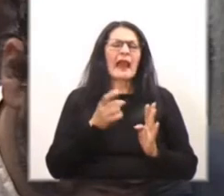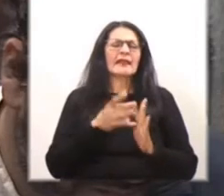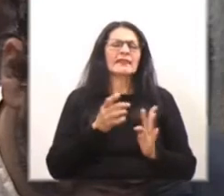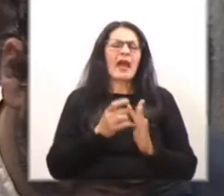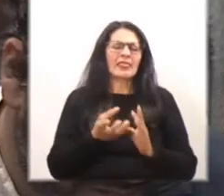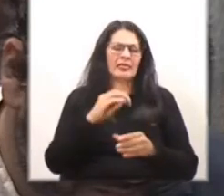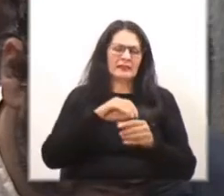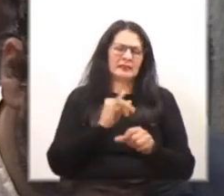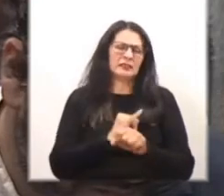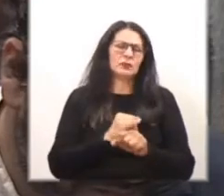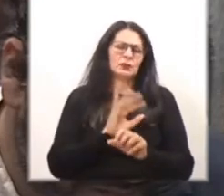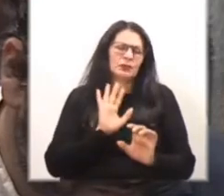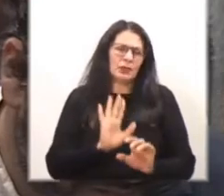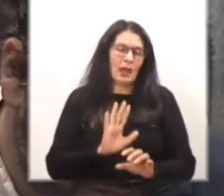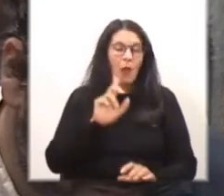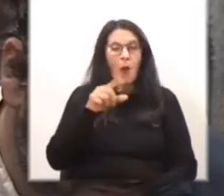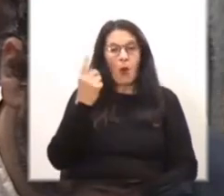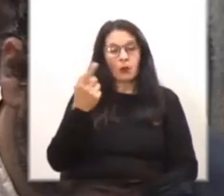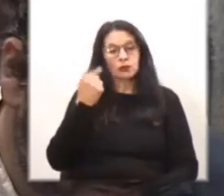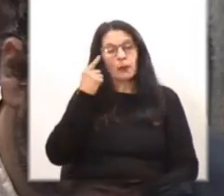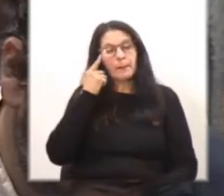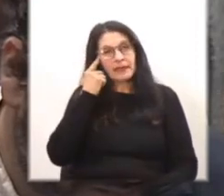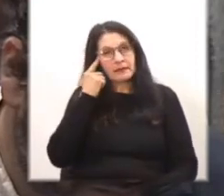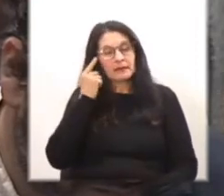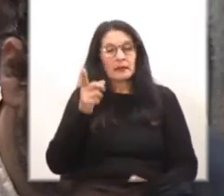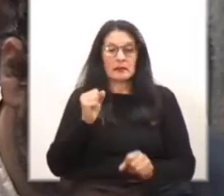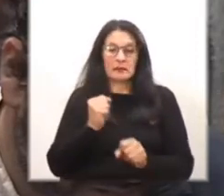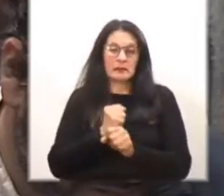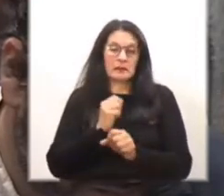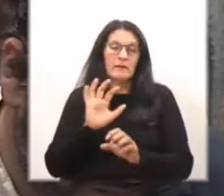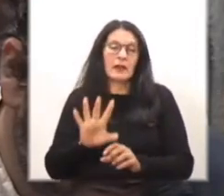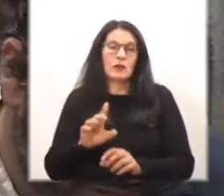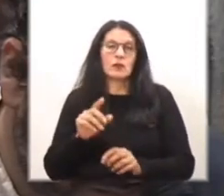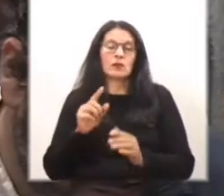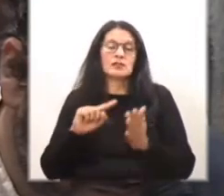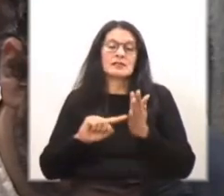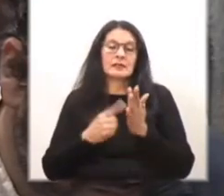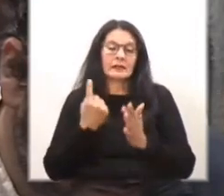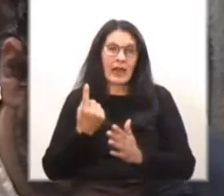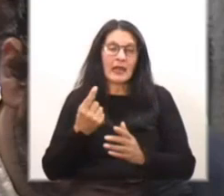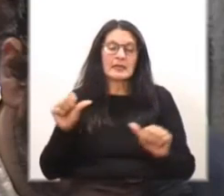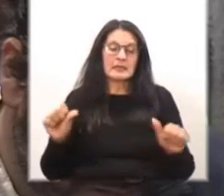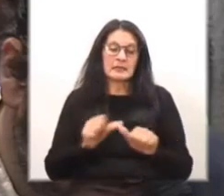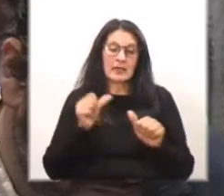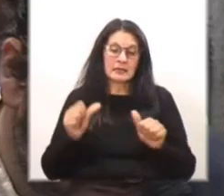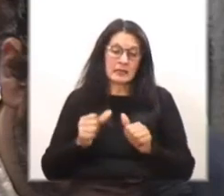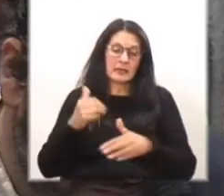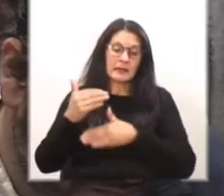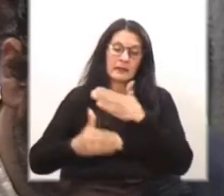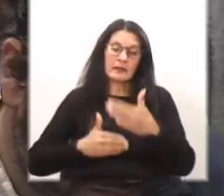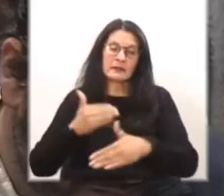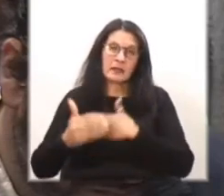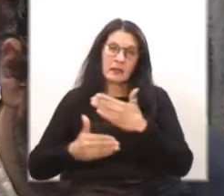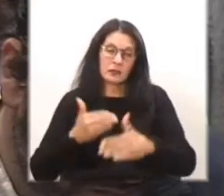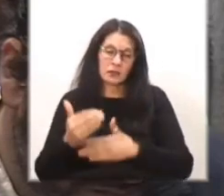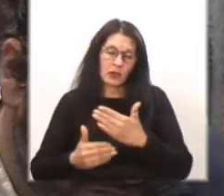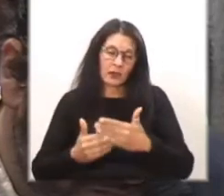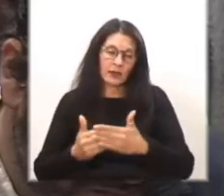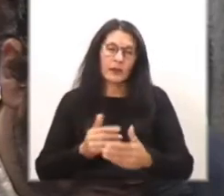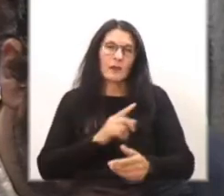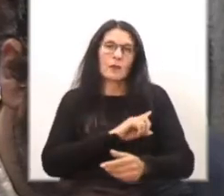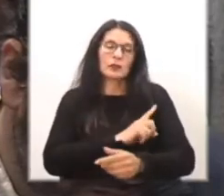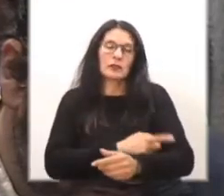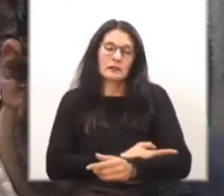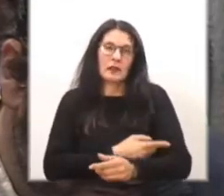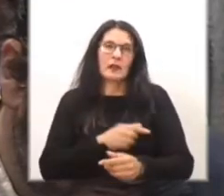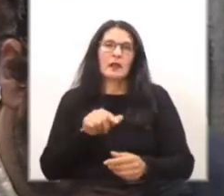institucional, otros creemos que la tarea central es desarrollar el potencial estratégico de la